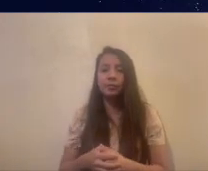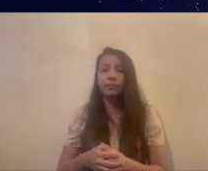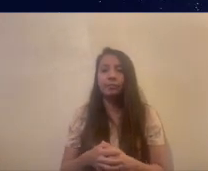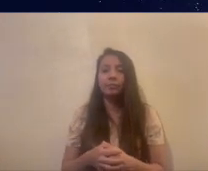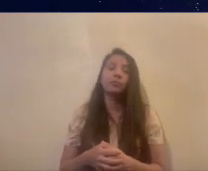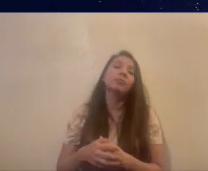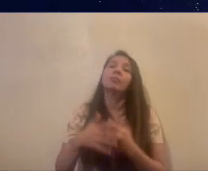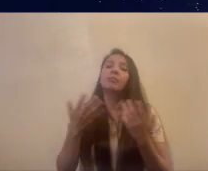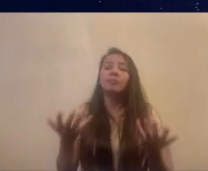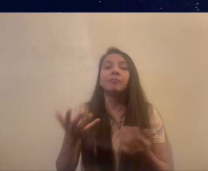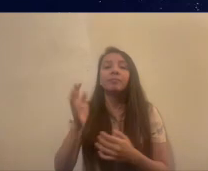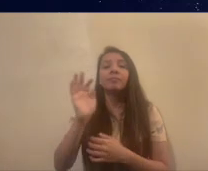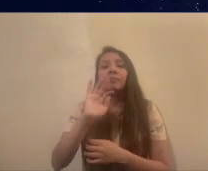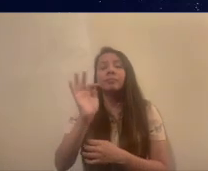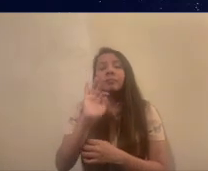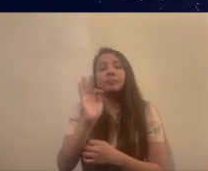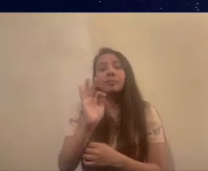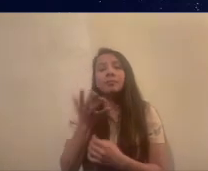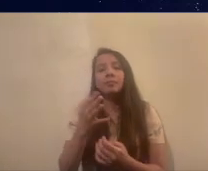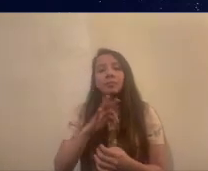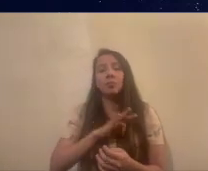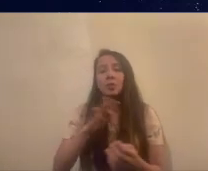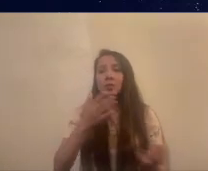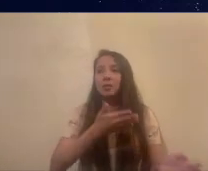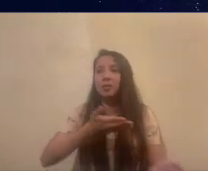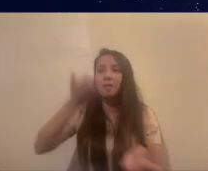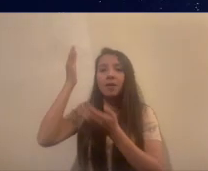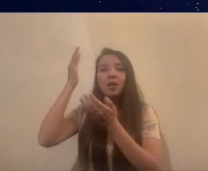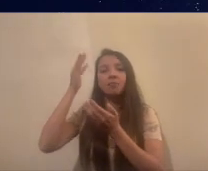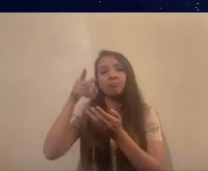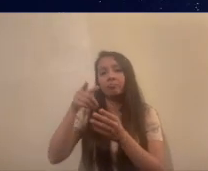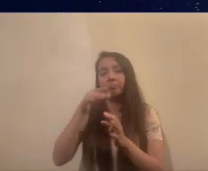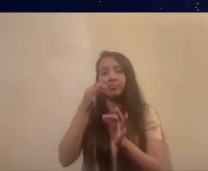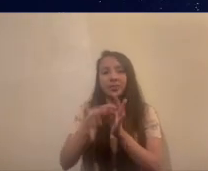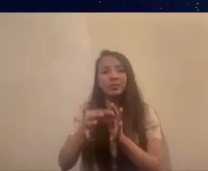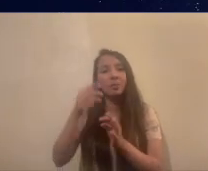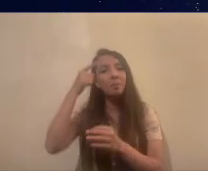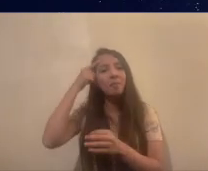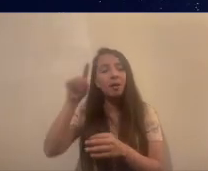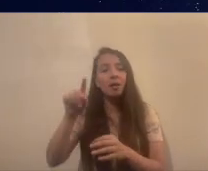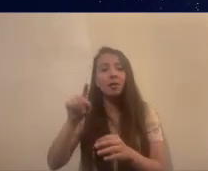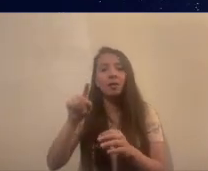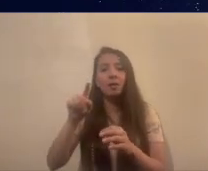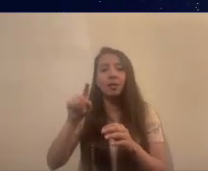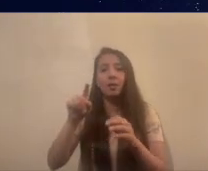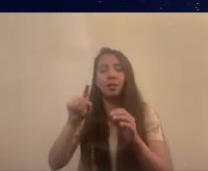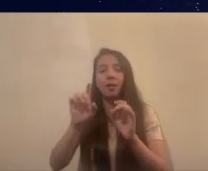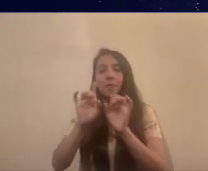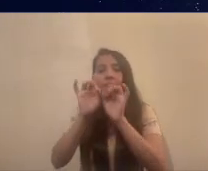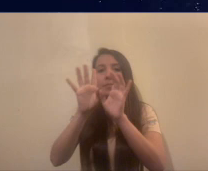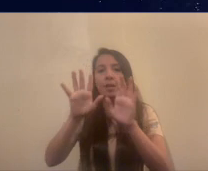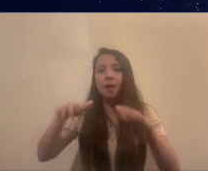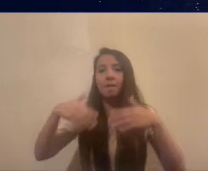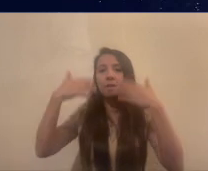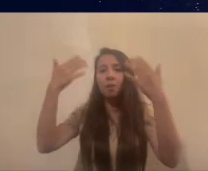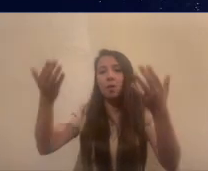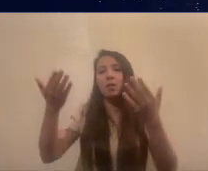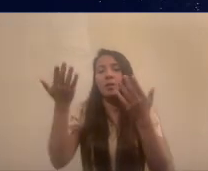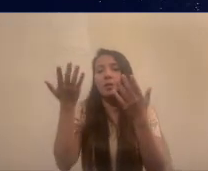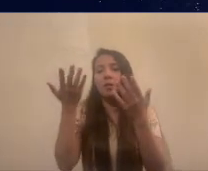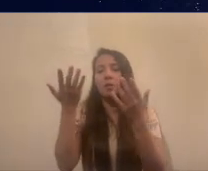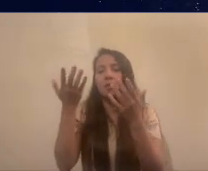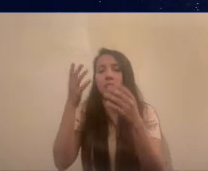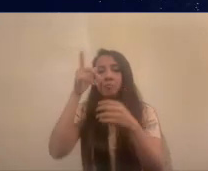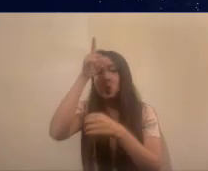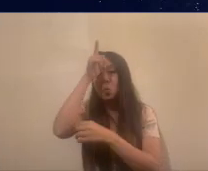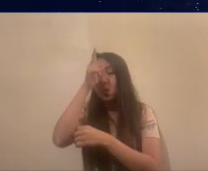Entonces, si se pudiesen volar silos, por ejemplo, que estén adaptados, que sean construidos para condiciones extraplanetarias, que estén orbitando